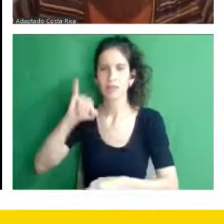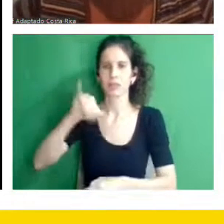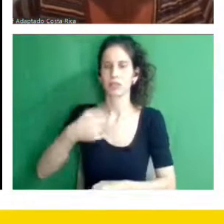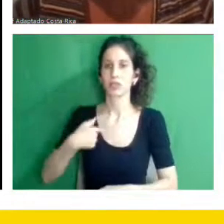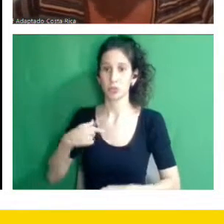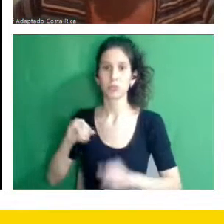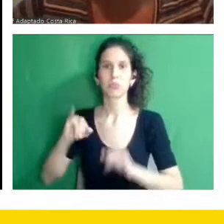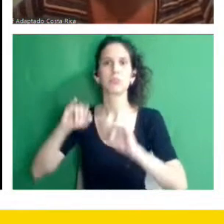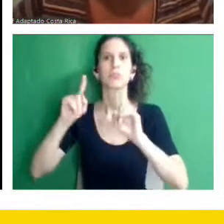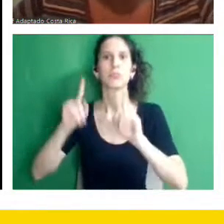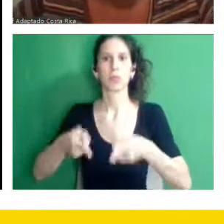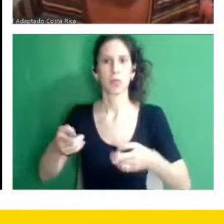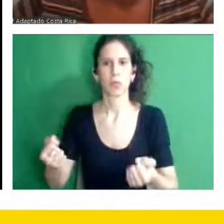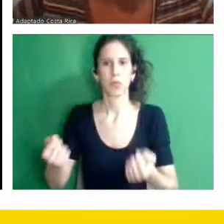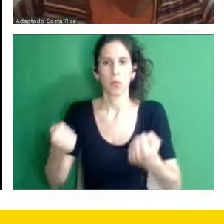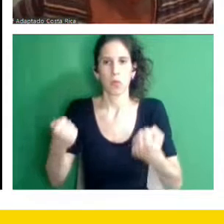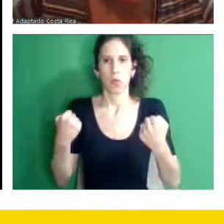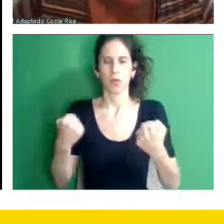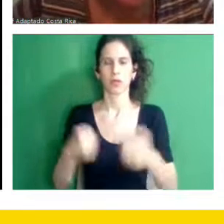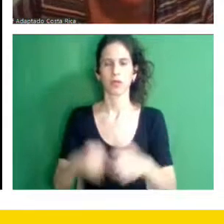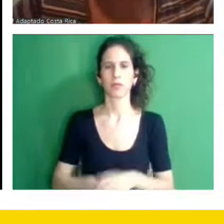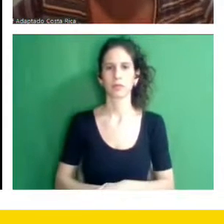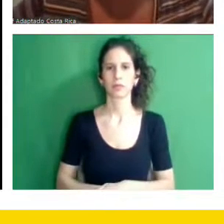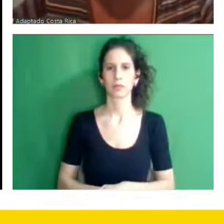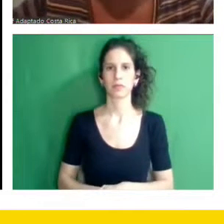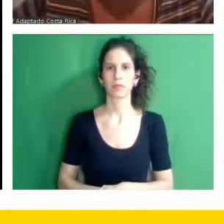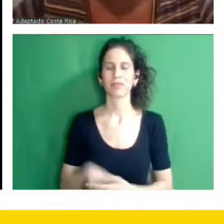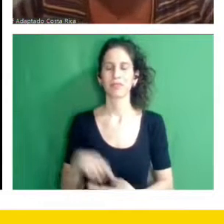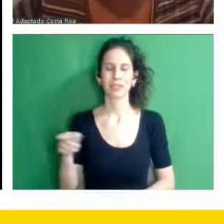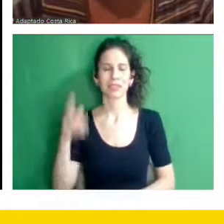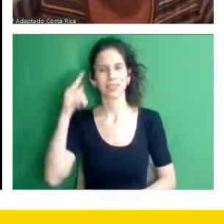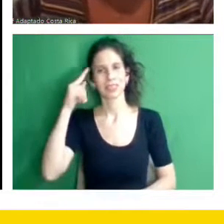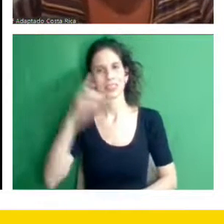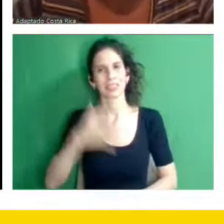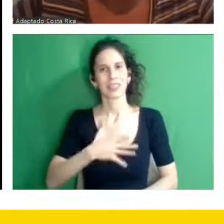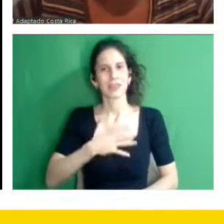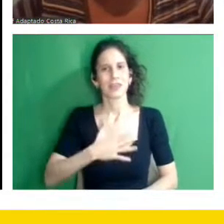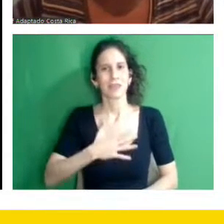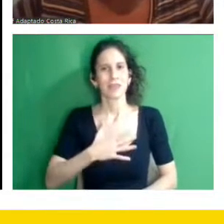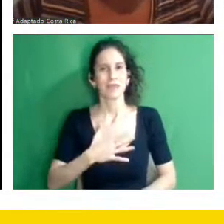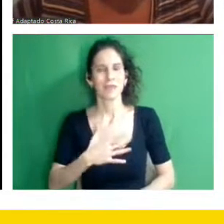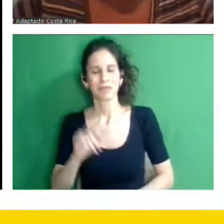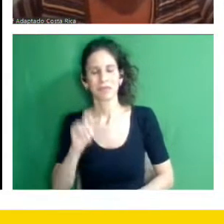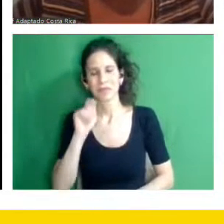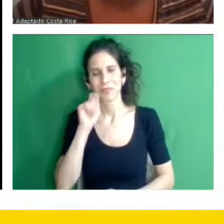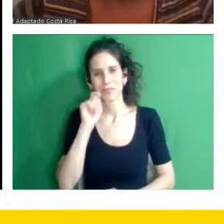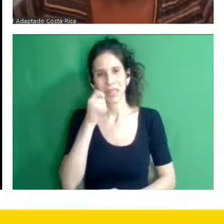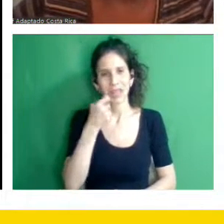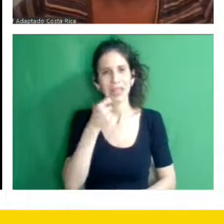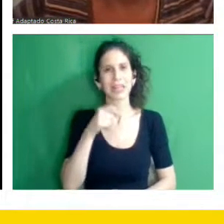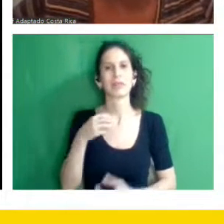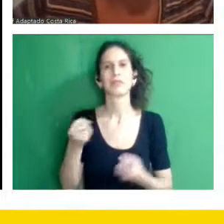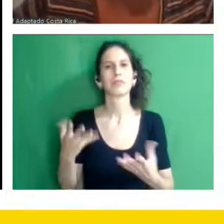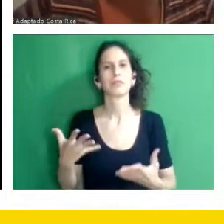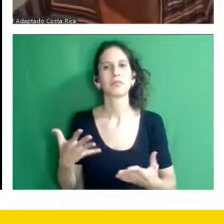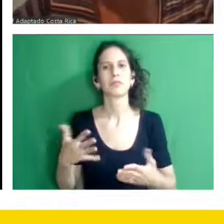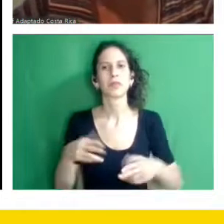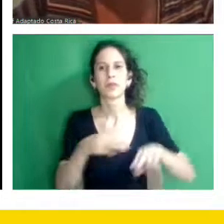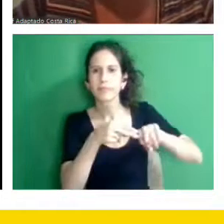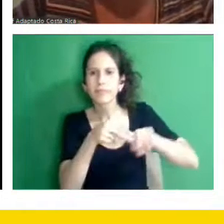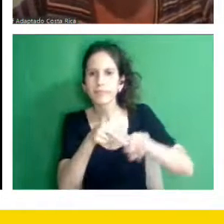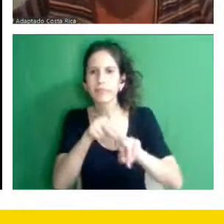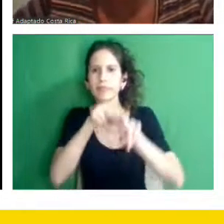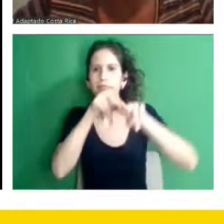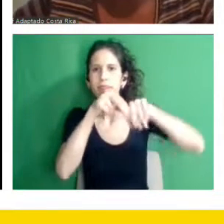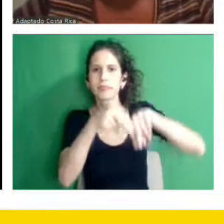Y ha sido muy bonito porque, bueno, la selección nacional de surf adaptado empezó en el